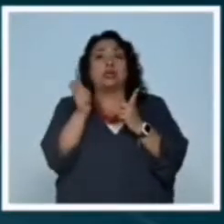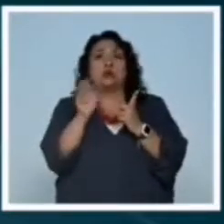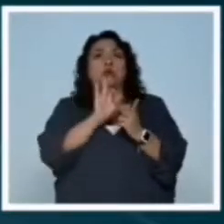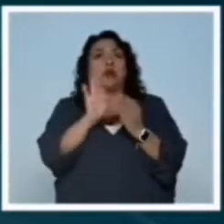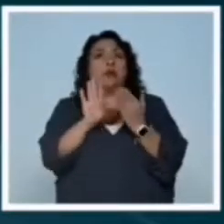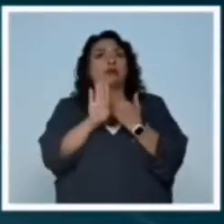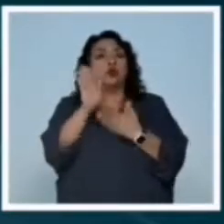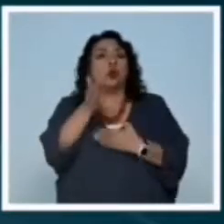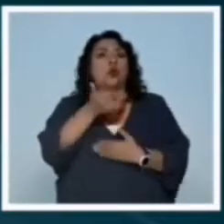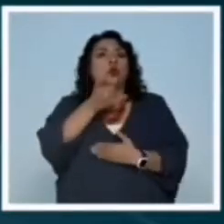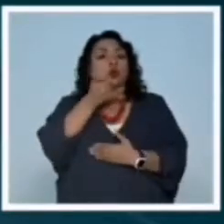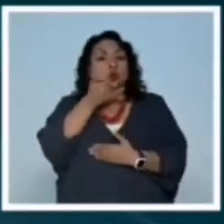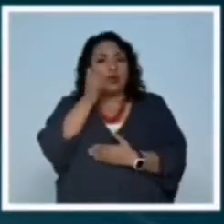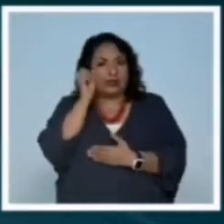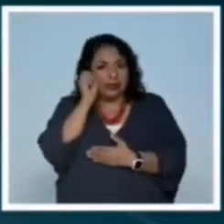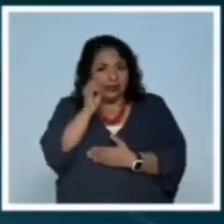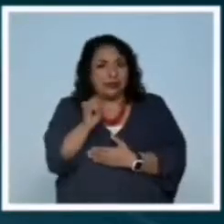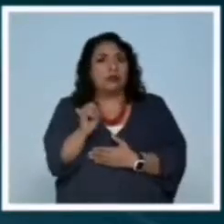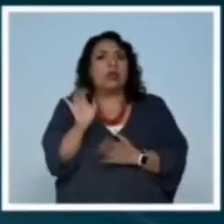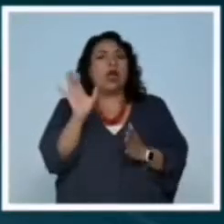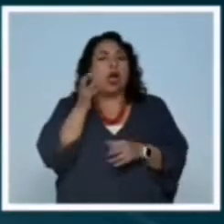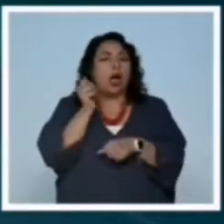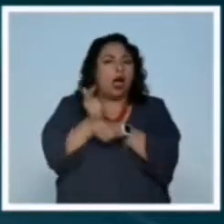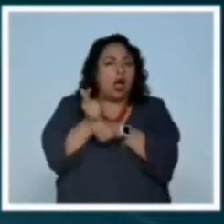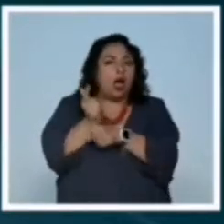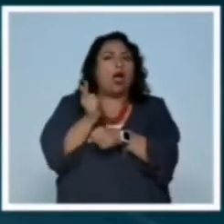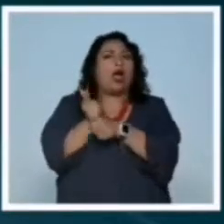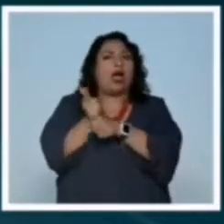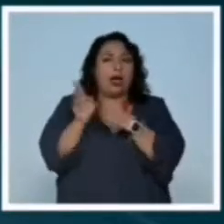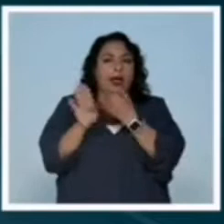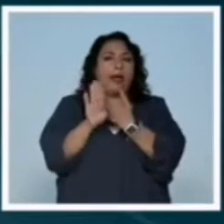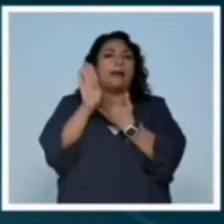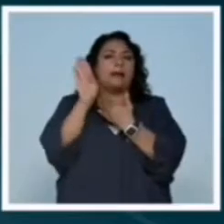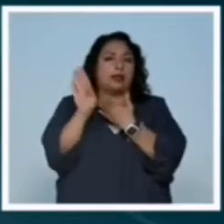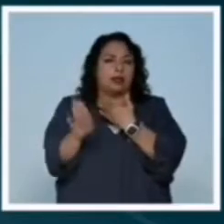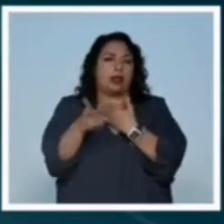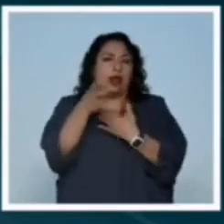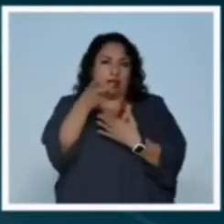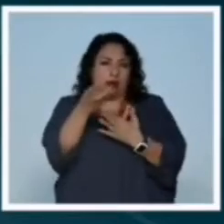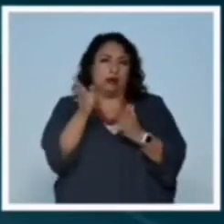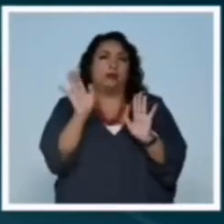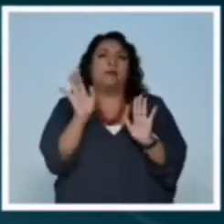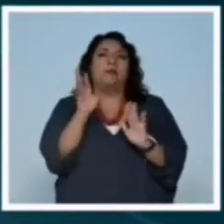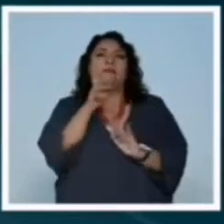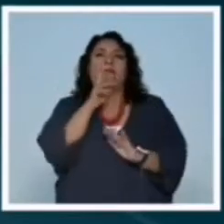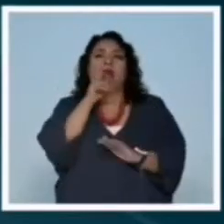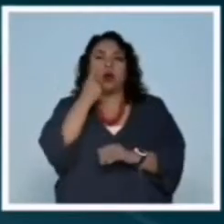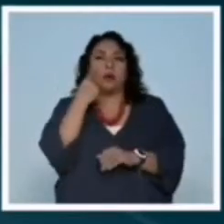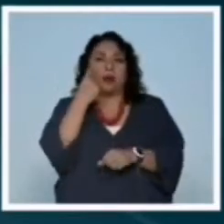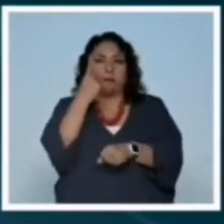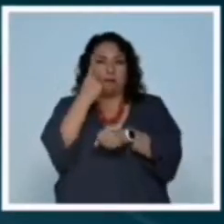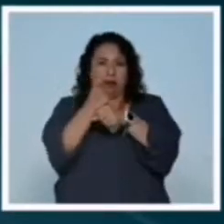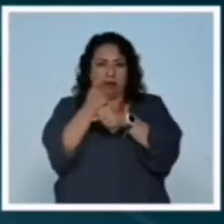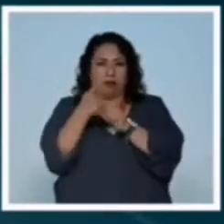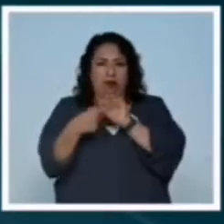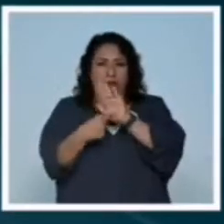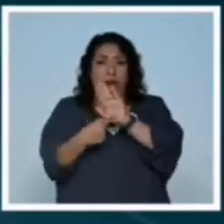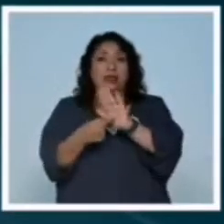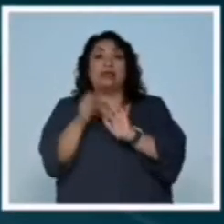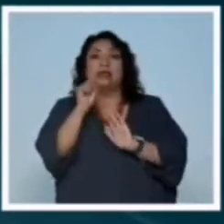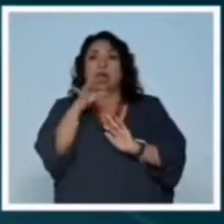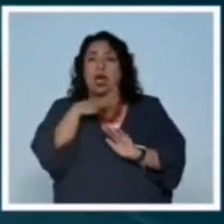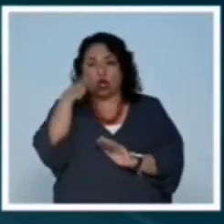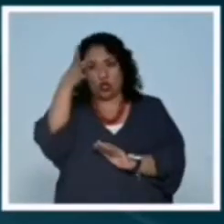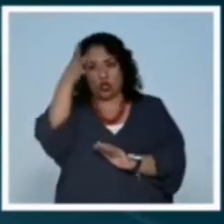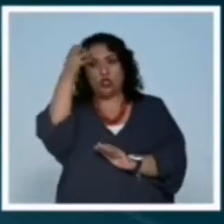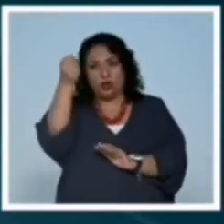prevenible y hay señales que pueden evitar estas estas situaciones pero porque no mejoremos la primera parte vamos a verlo no porque hay